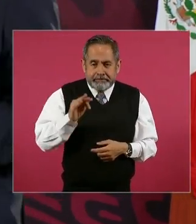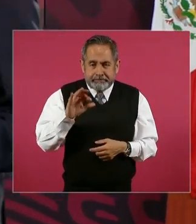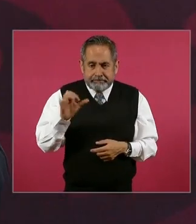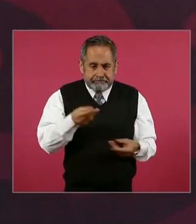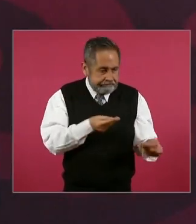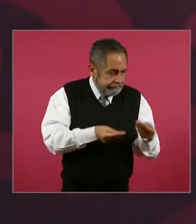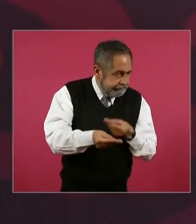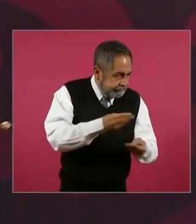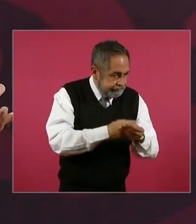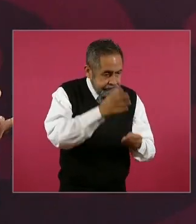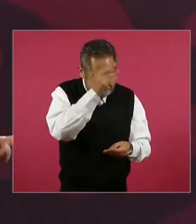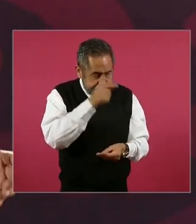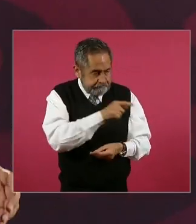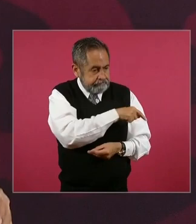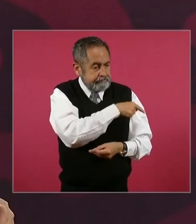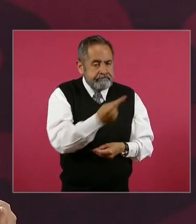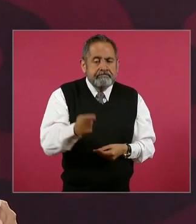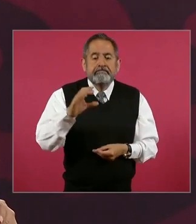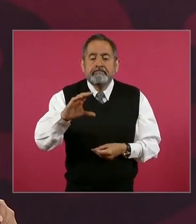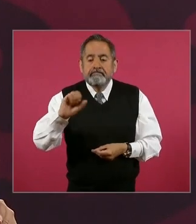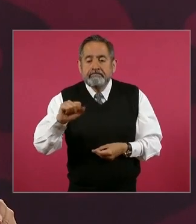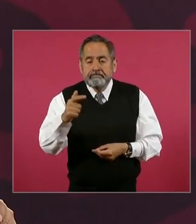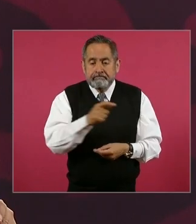se entregó desde Salinas